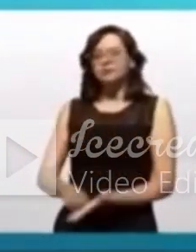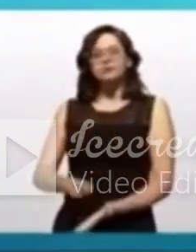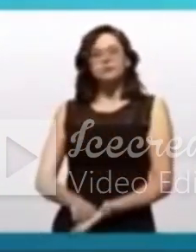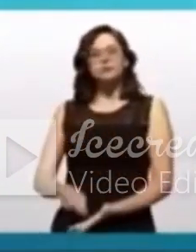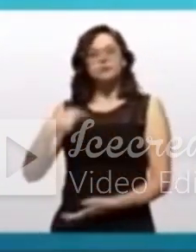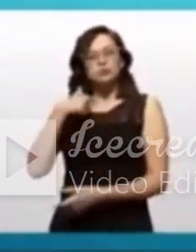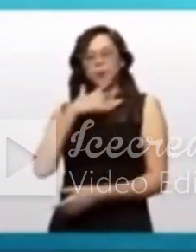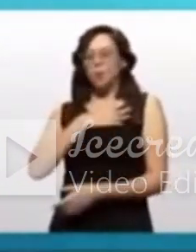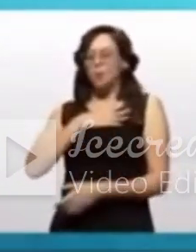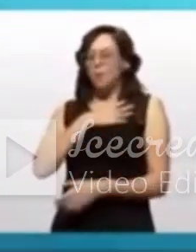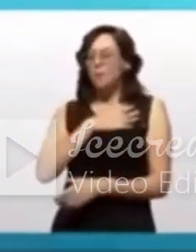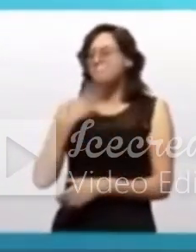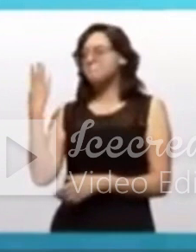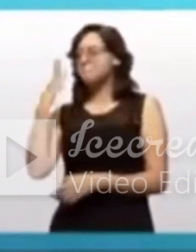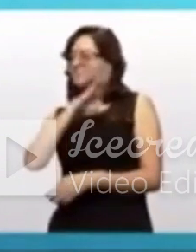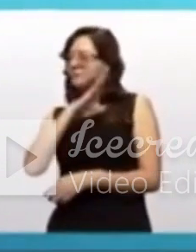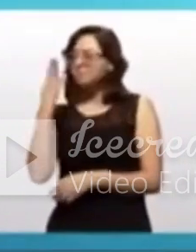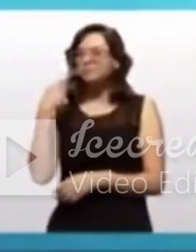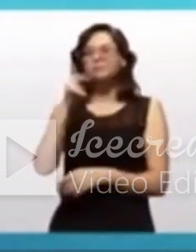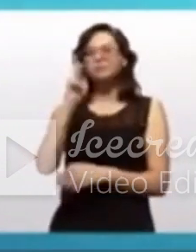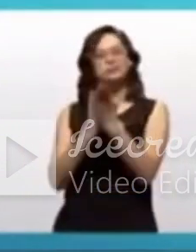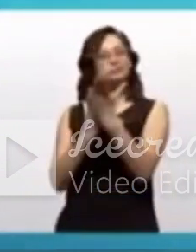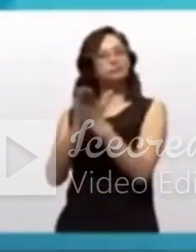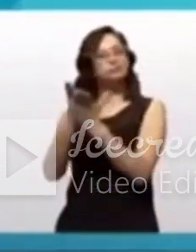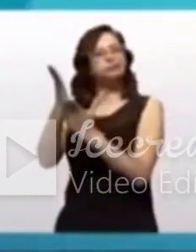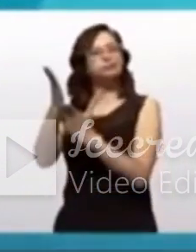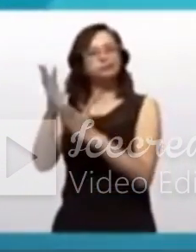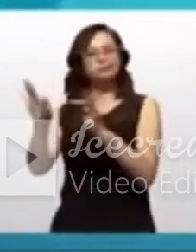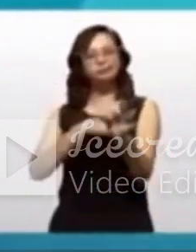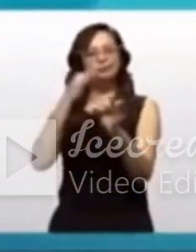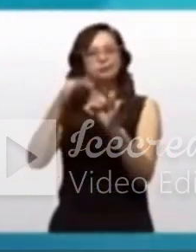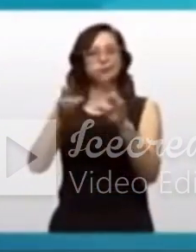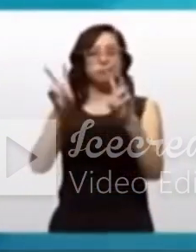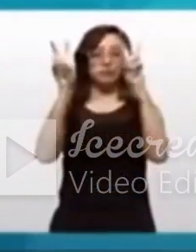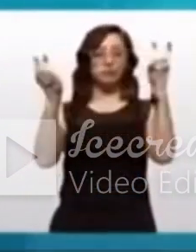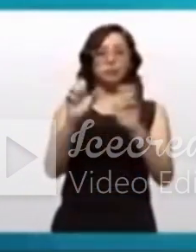amante inconstante, pero fiel. Amparo Dávila.